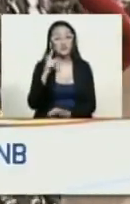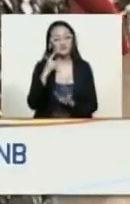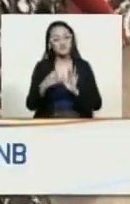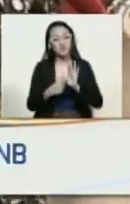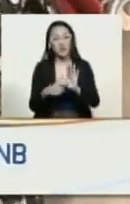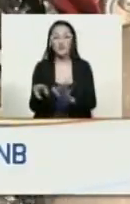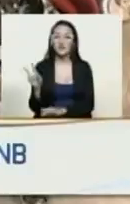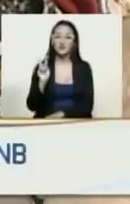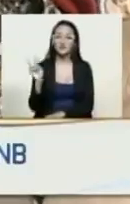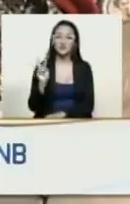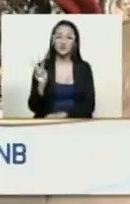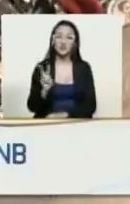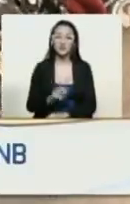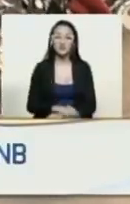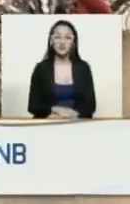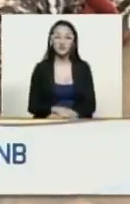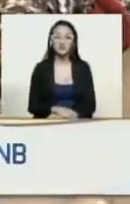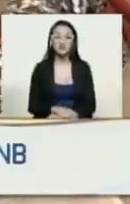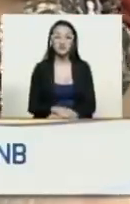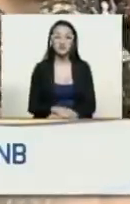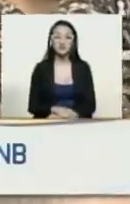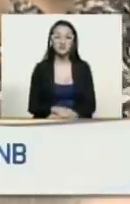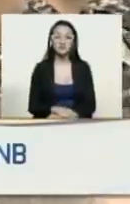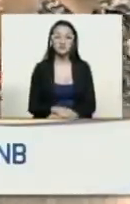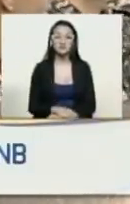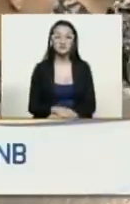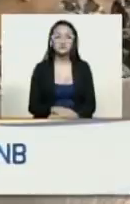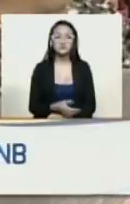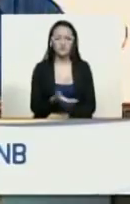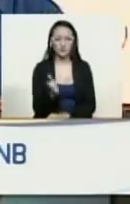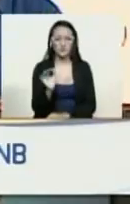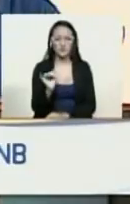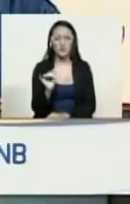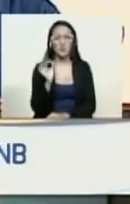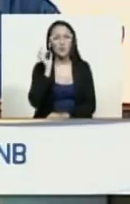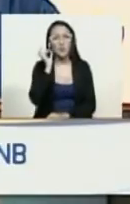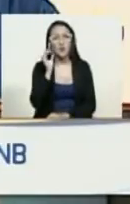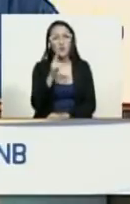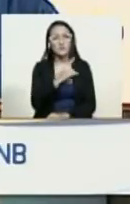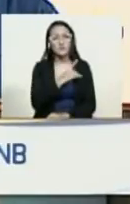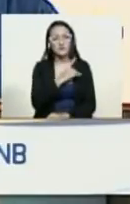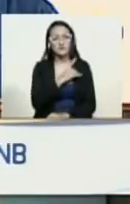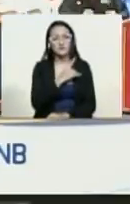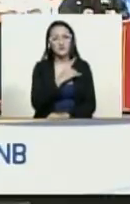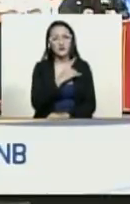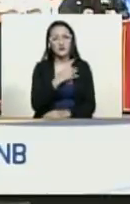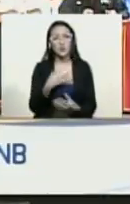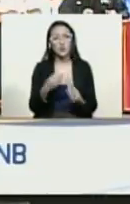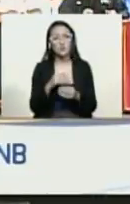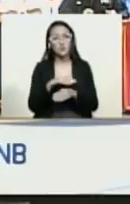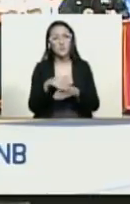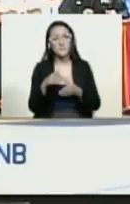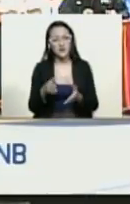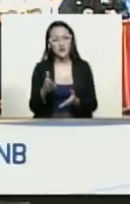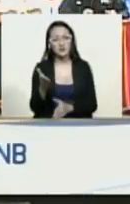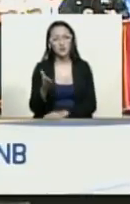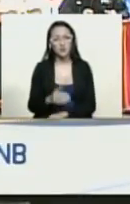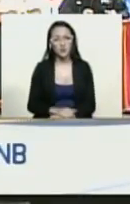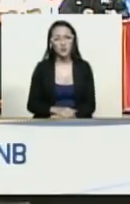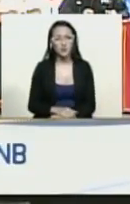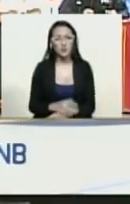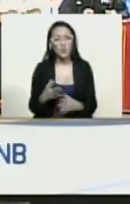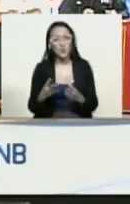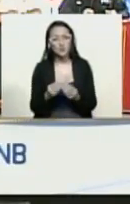para Venezuela. Póngase usted como mujer universitaria, junto al ministro Roa, junto